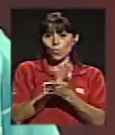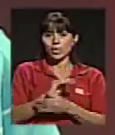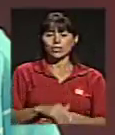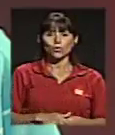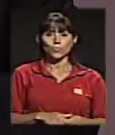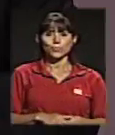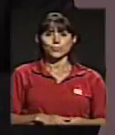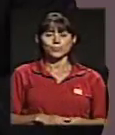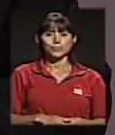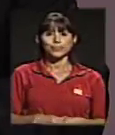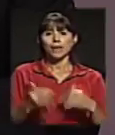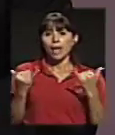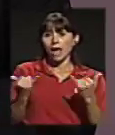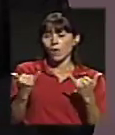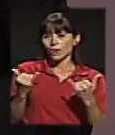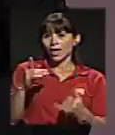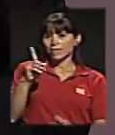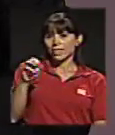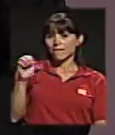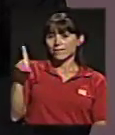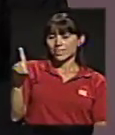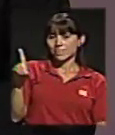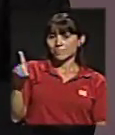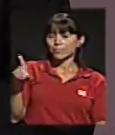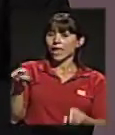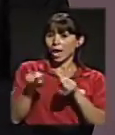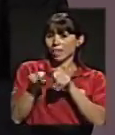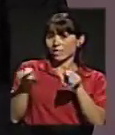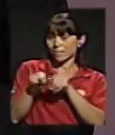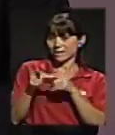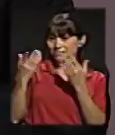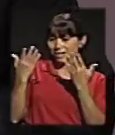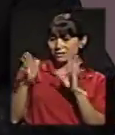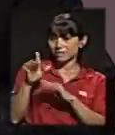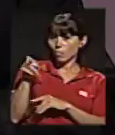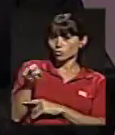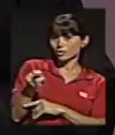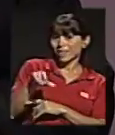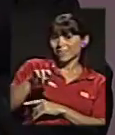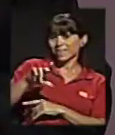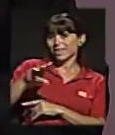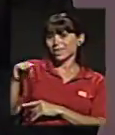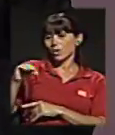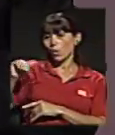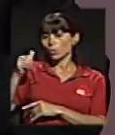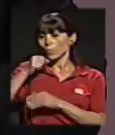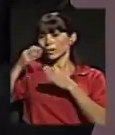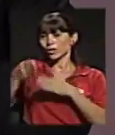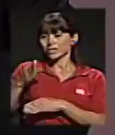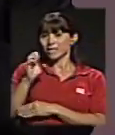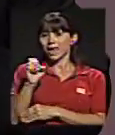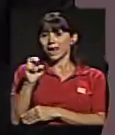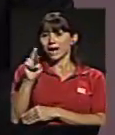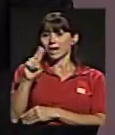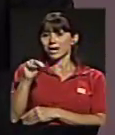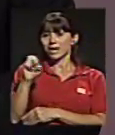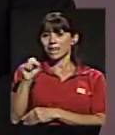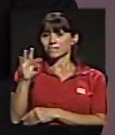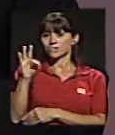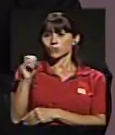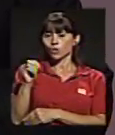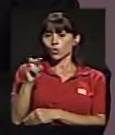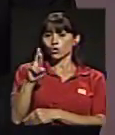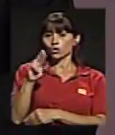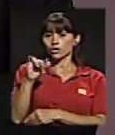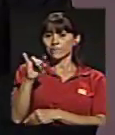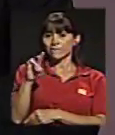David, además del nexo que usted y Ernesto Rivera encontraron que estas empresas habían tenido en el pasado con